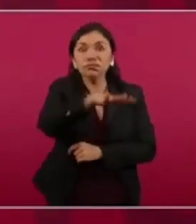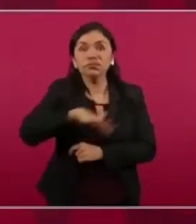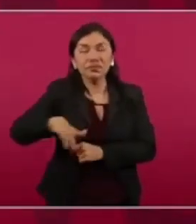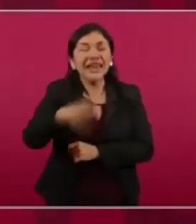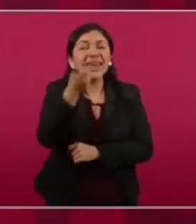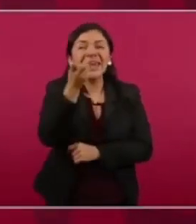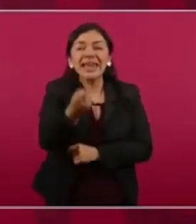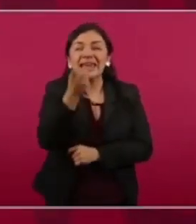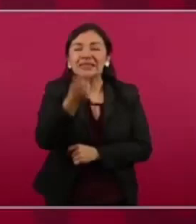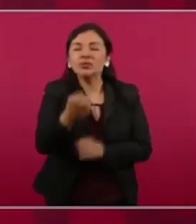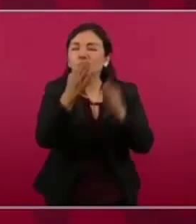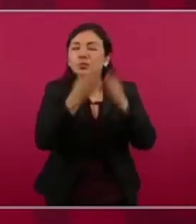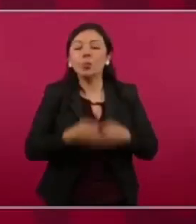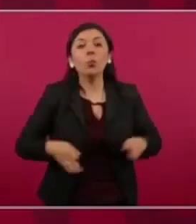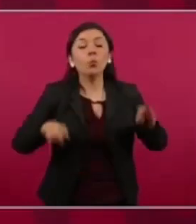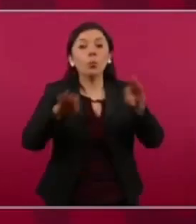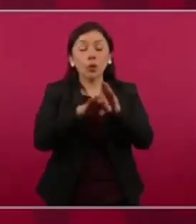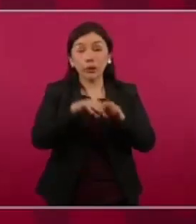esa es